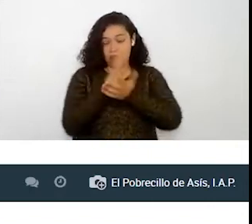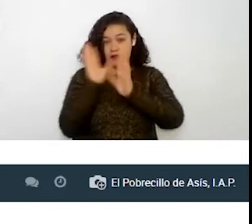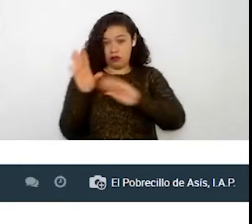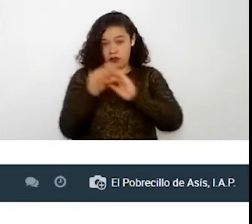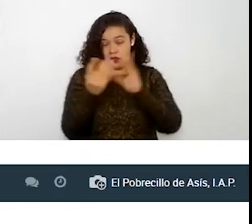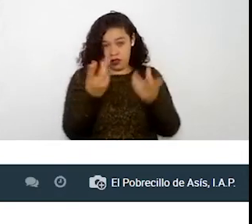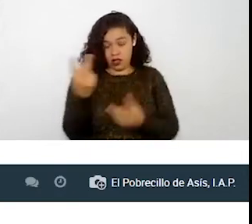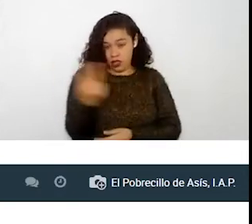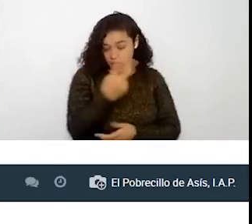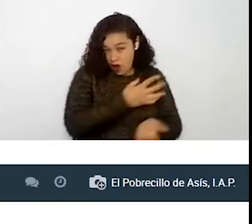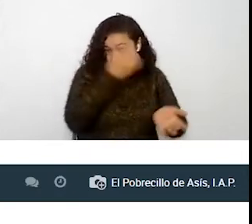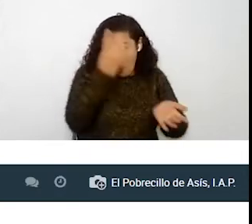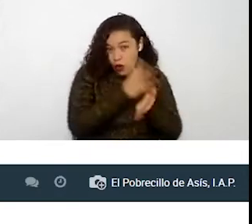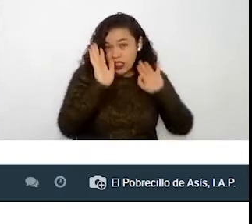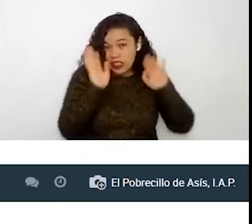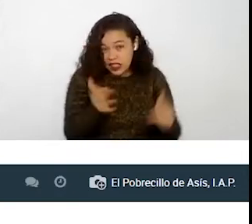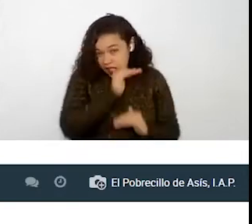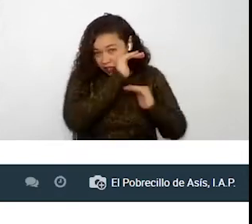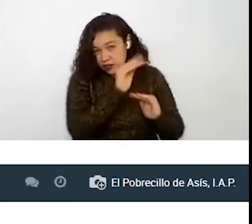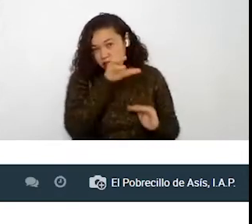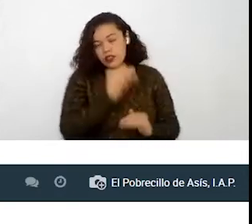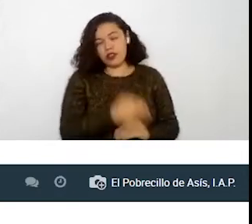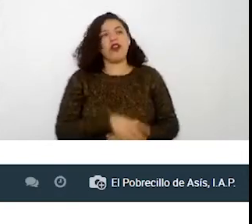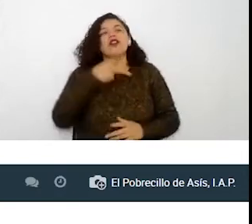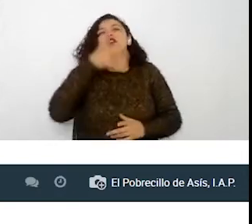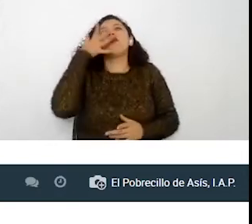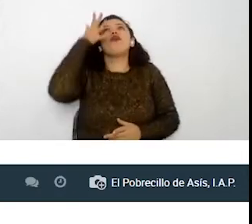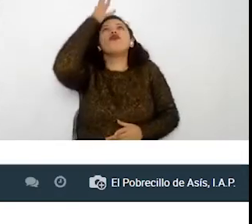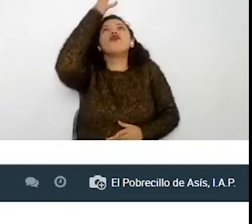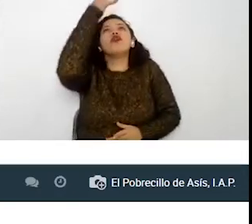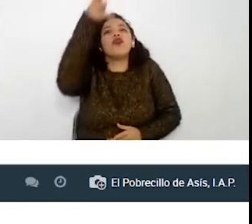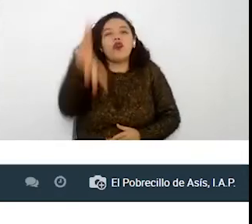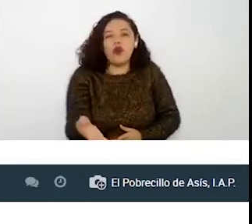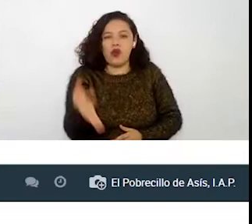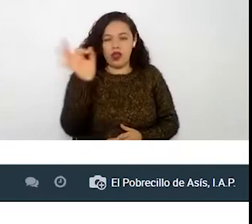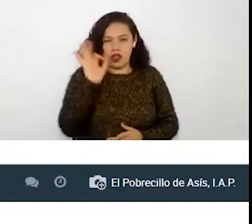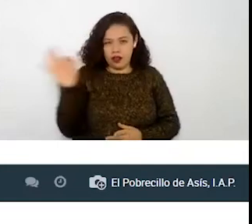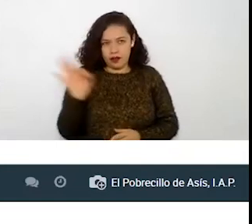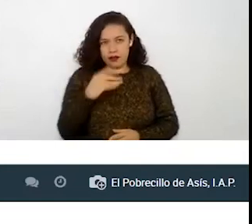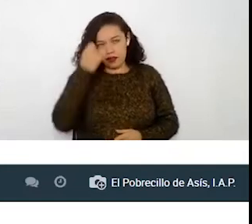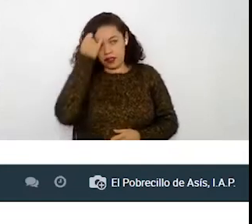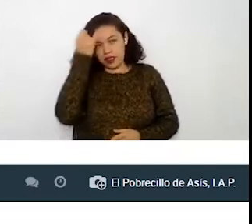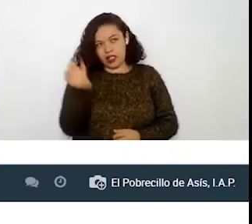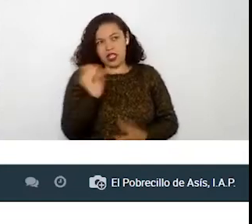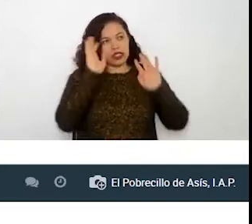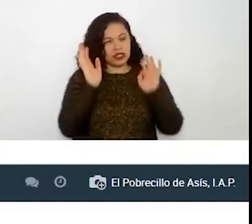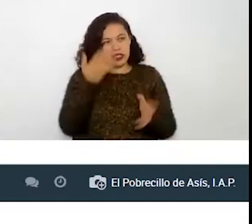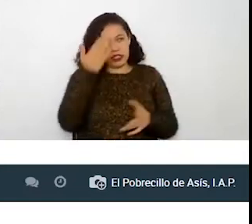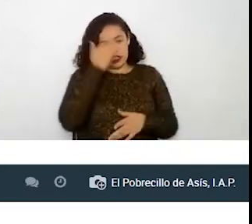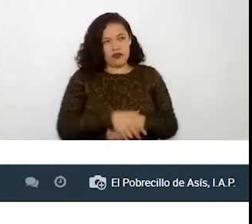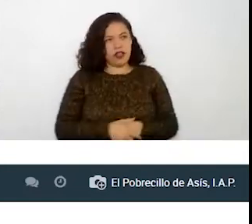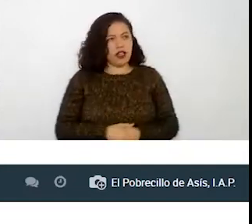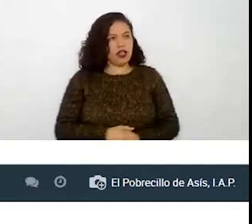esas dos servicios específicos pero es una proyección Sí para que ustedes en teoría ya deberían también este tener como